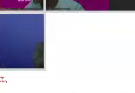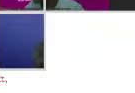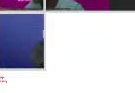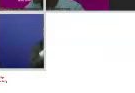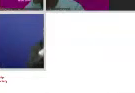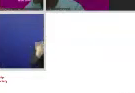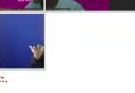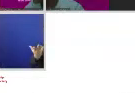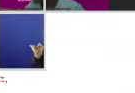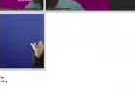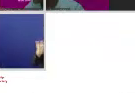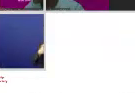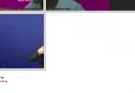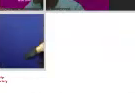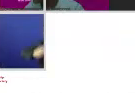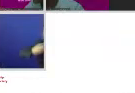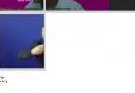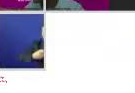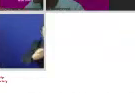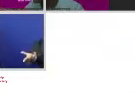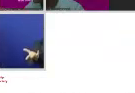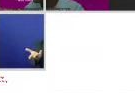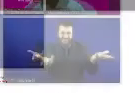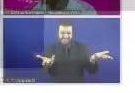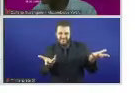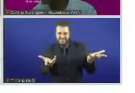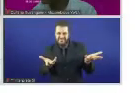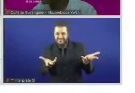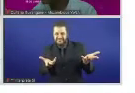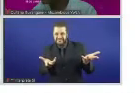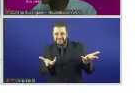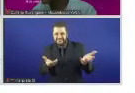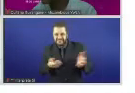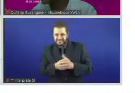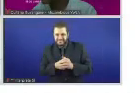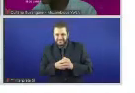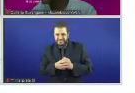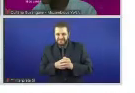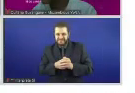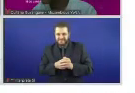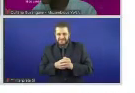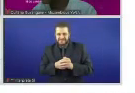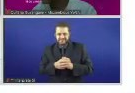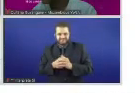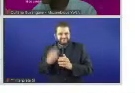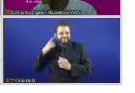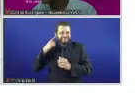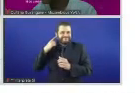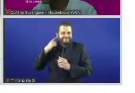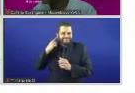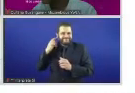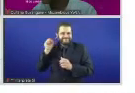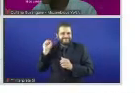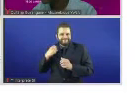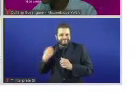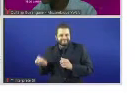ahora ni en la política pública ni en un Estado que cree que si se llama moderno,